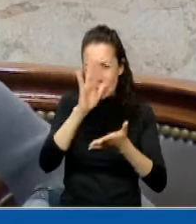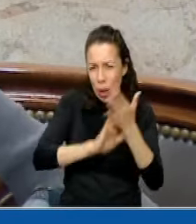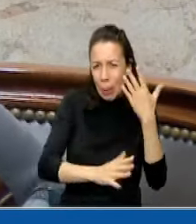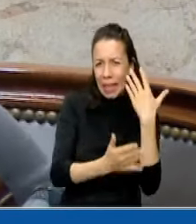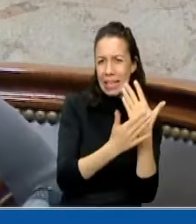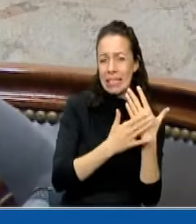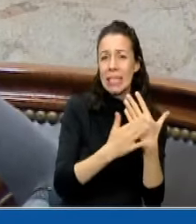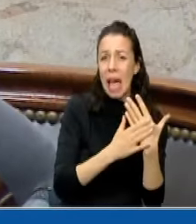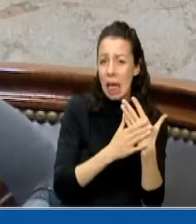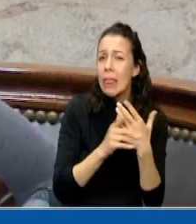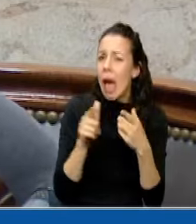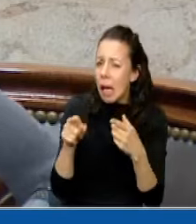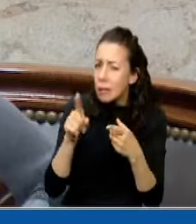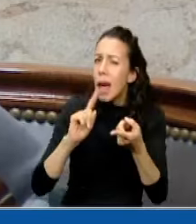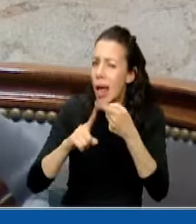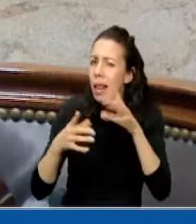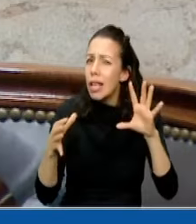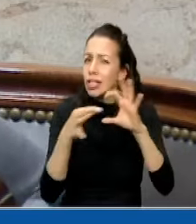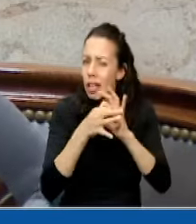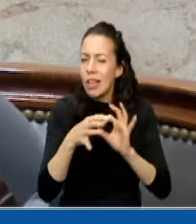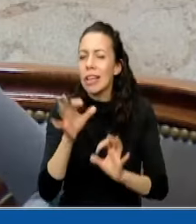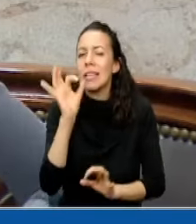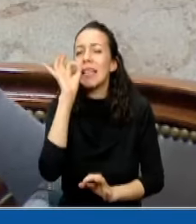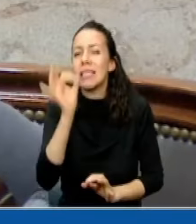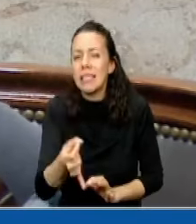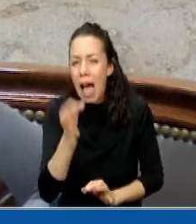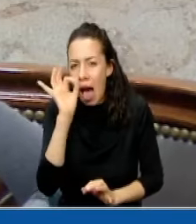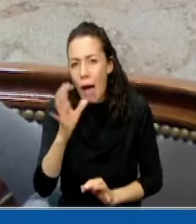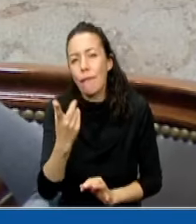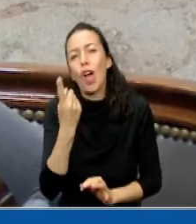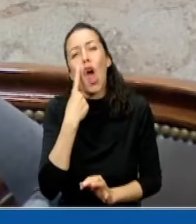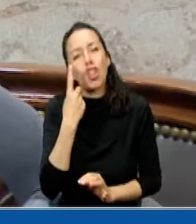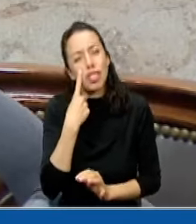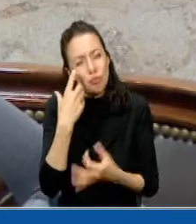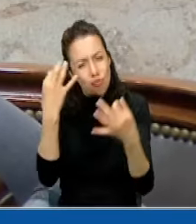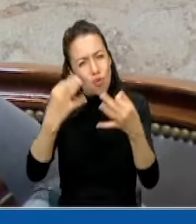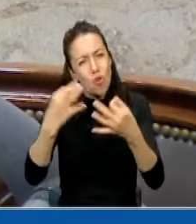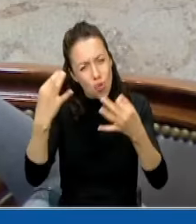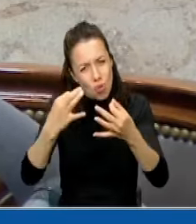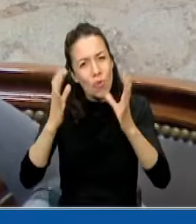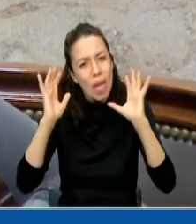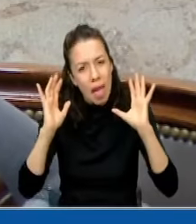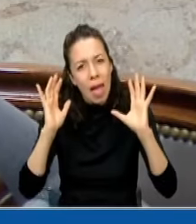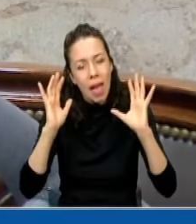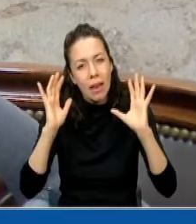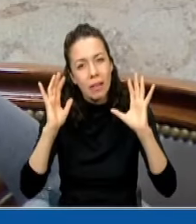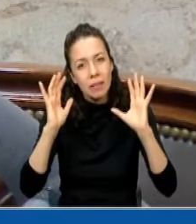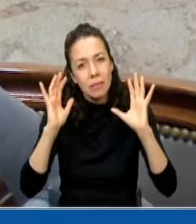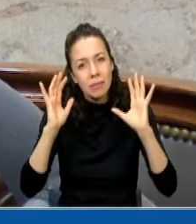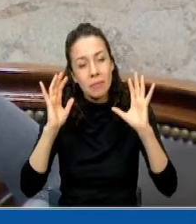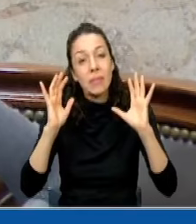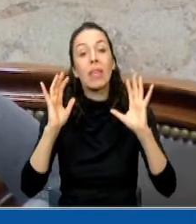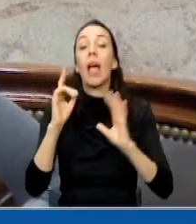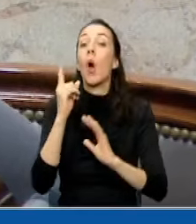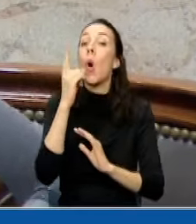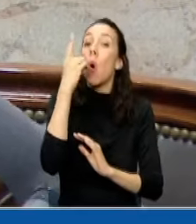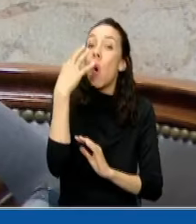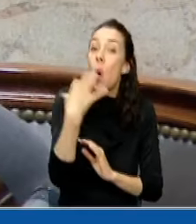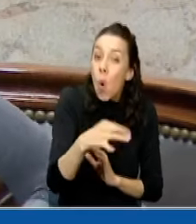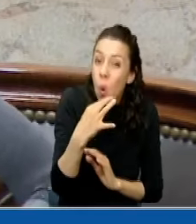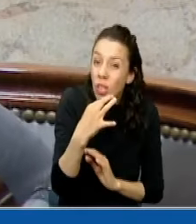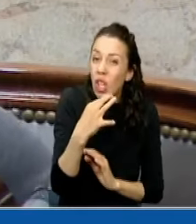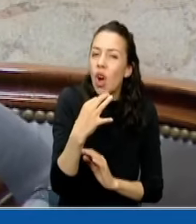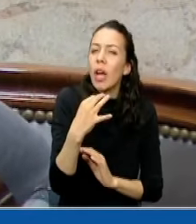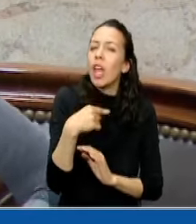con que tiene la plena conciencia, y él conoce plenamente de qué se trata, que los únicos que realmente le